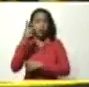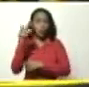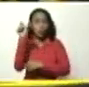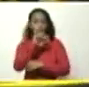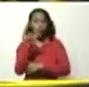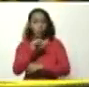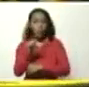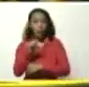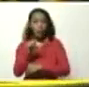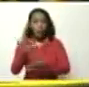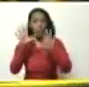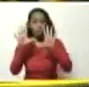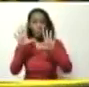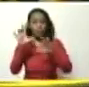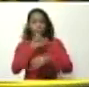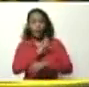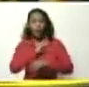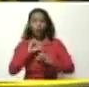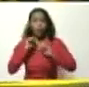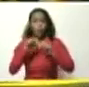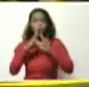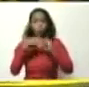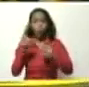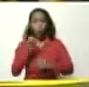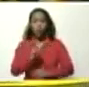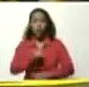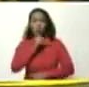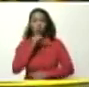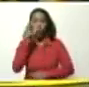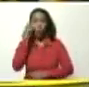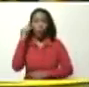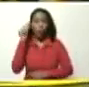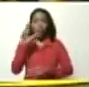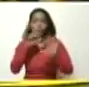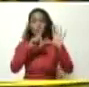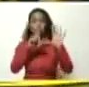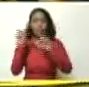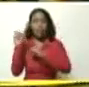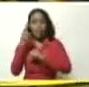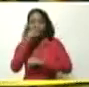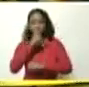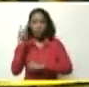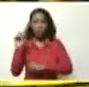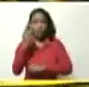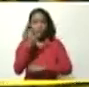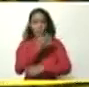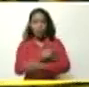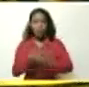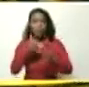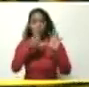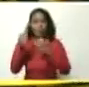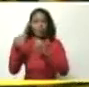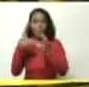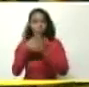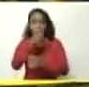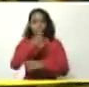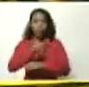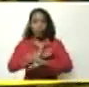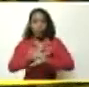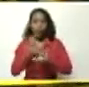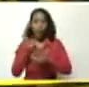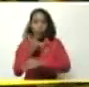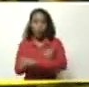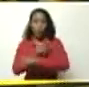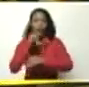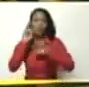enero, es decir, el 10 de enero, comenzaremos con todos los adultos mayores de 60 años. Son 3.600.000 personas que ya se vacunaron